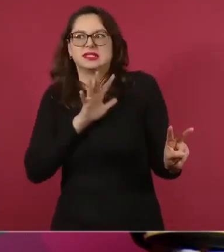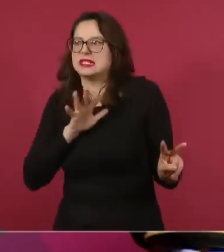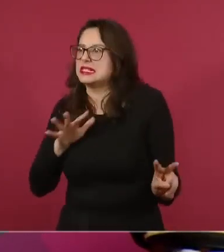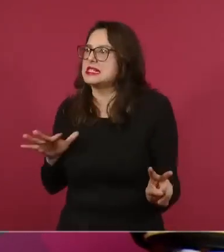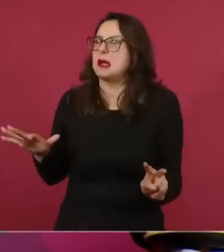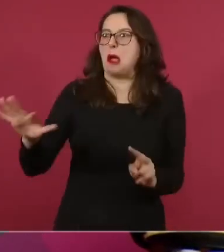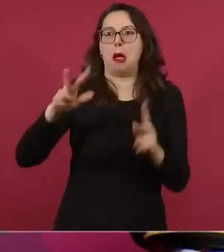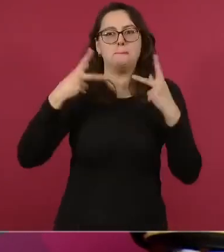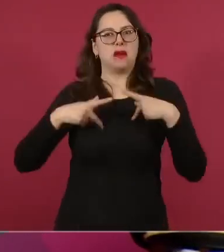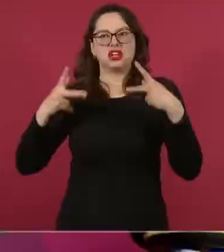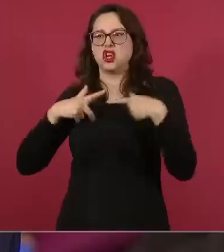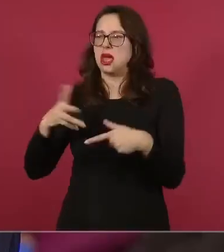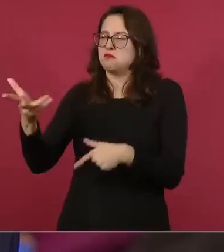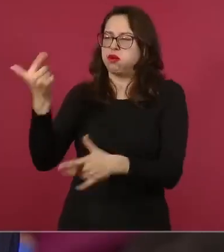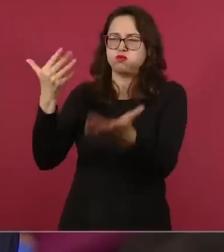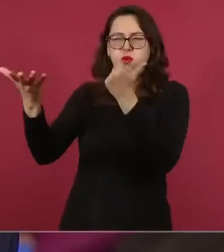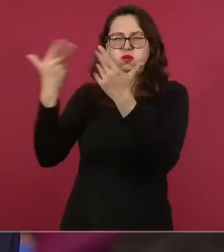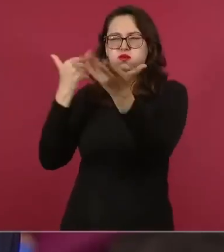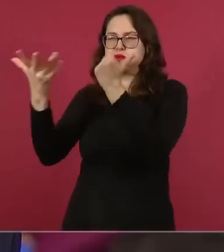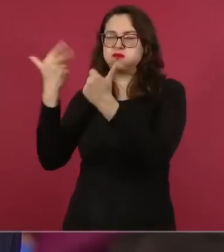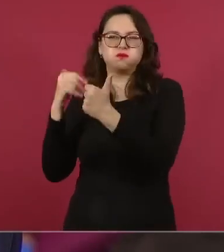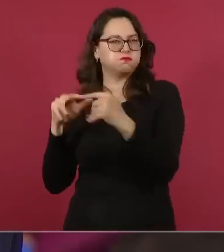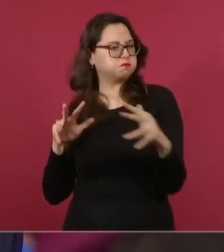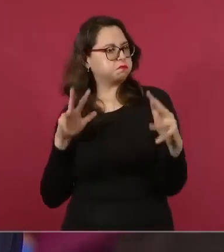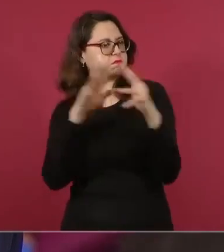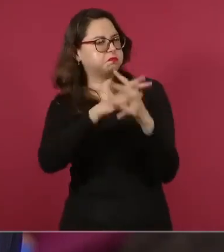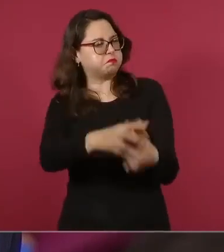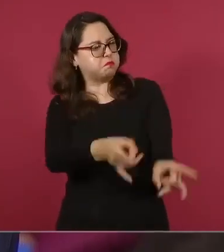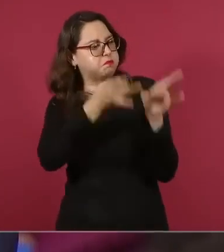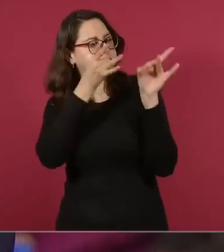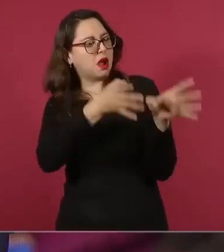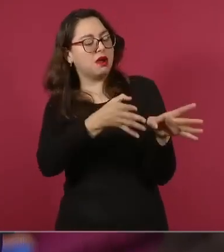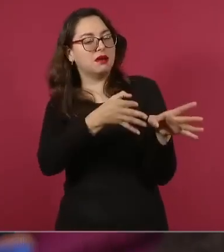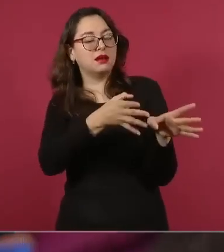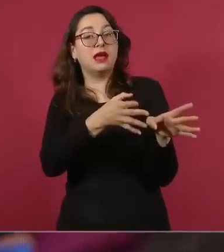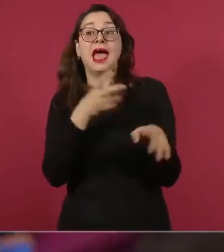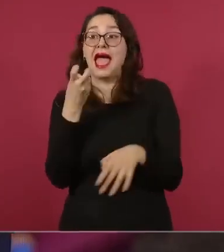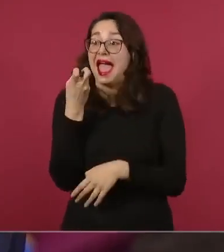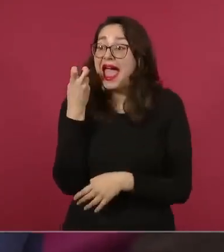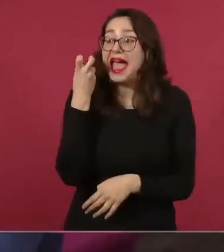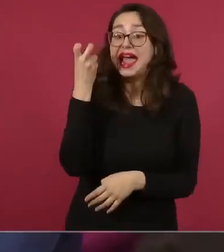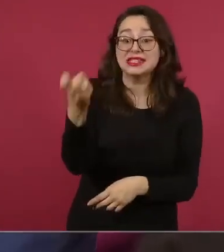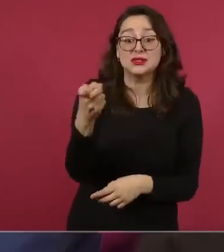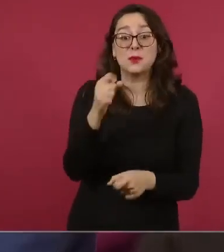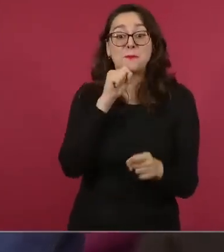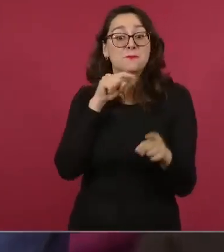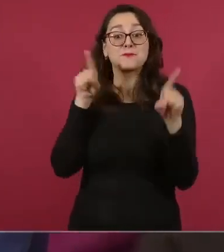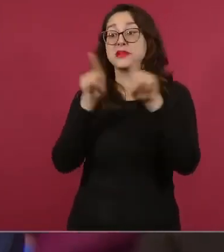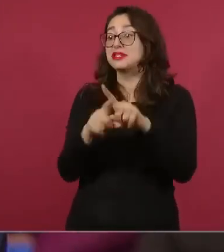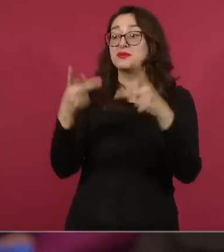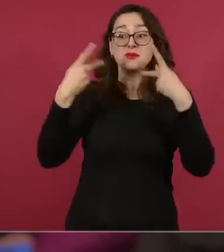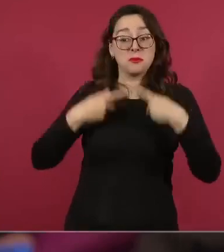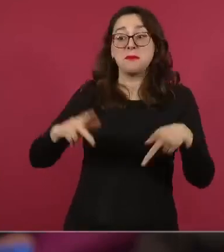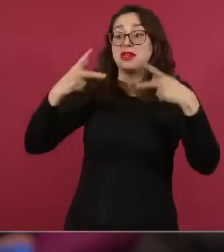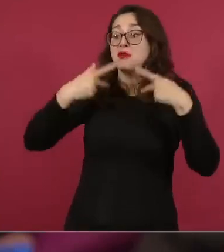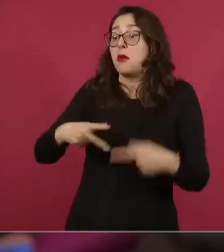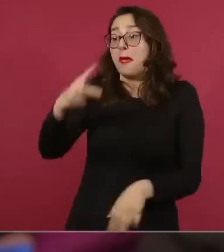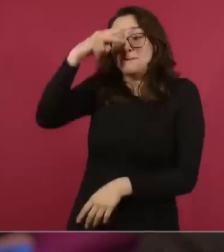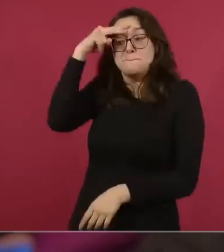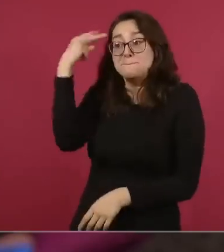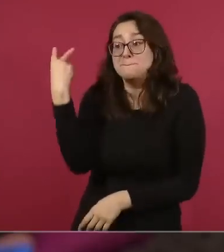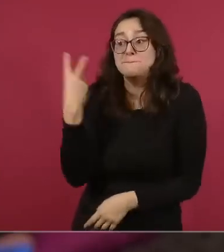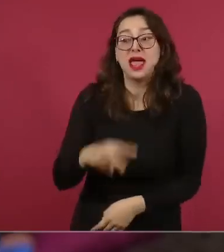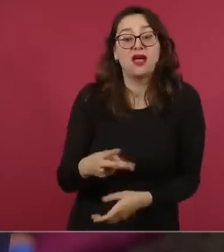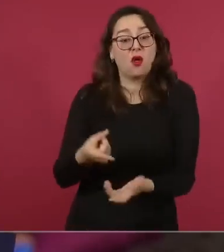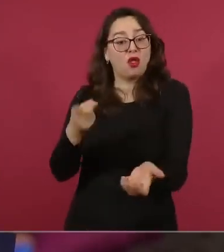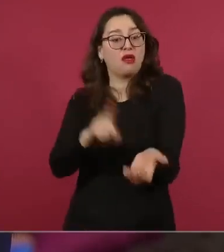popular que siempre ha mantenido tanto la Secretaría de la Defensa como